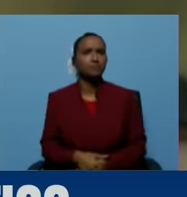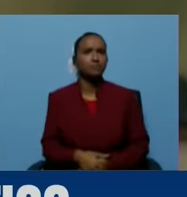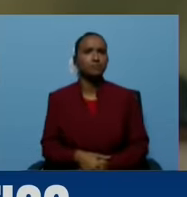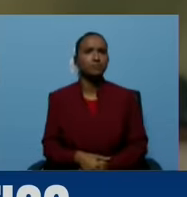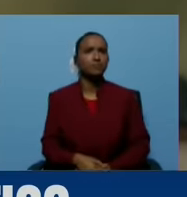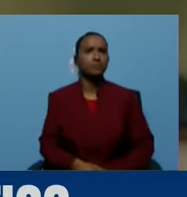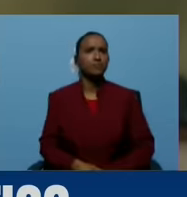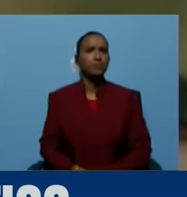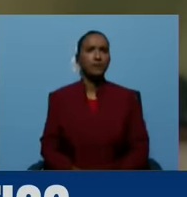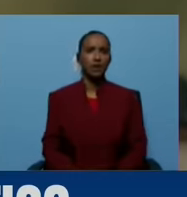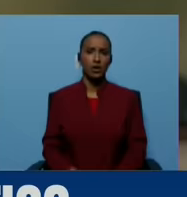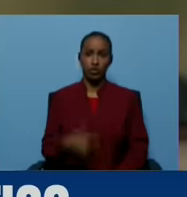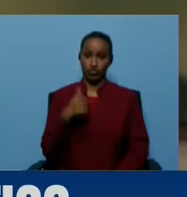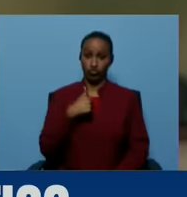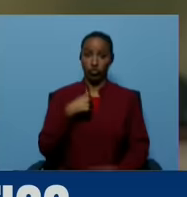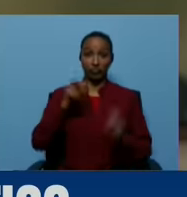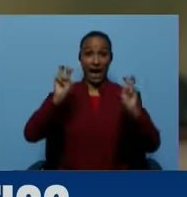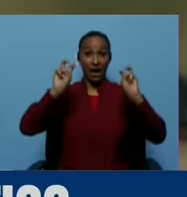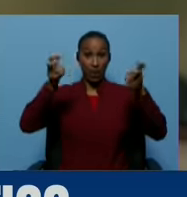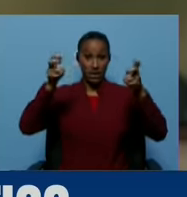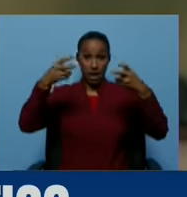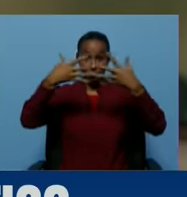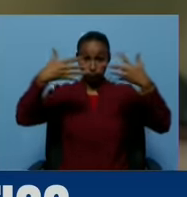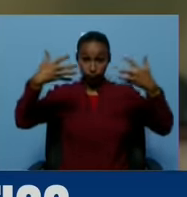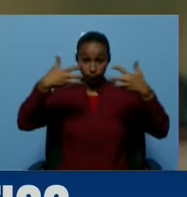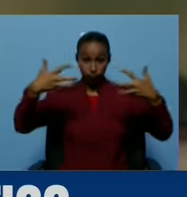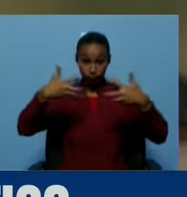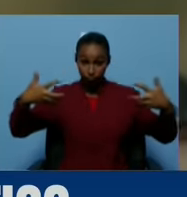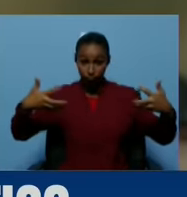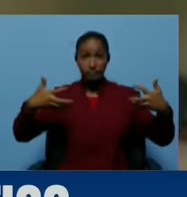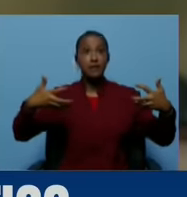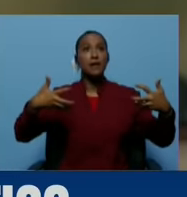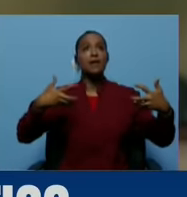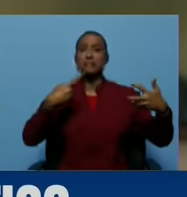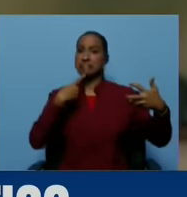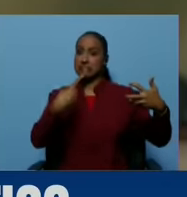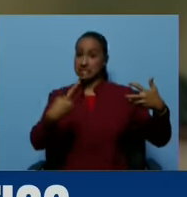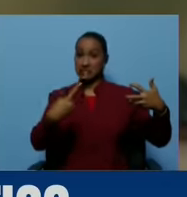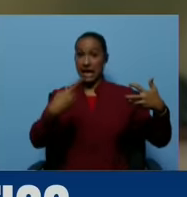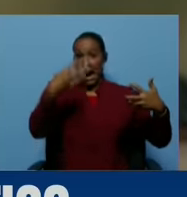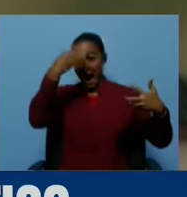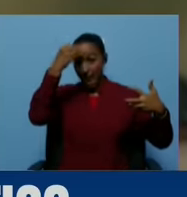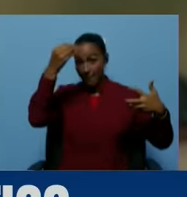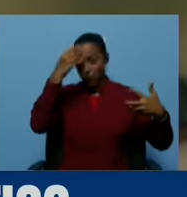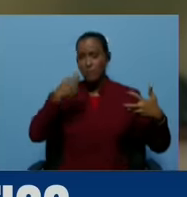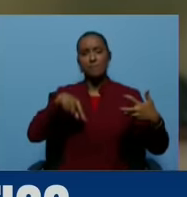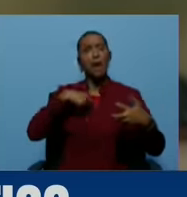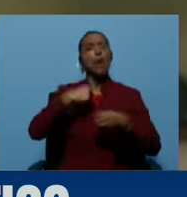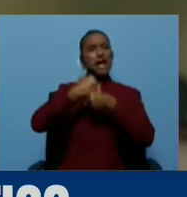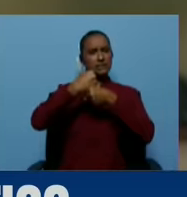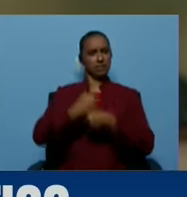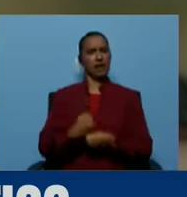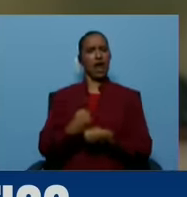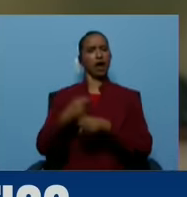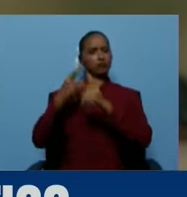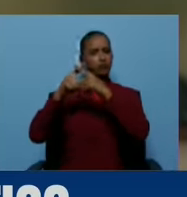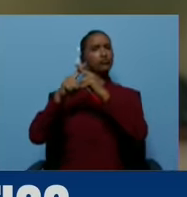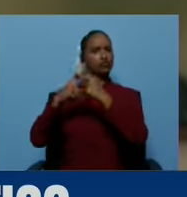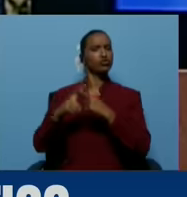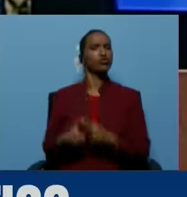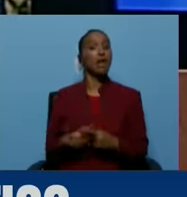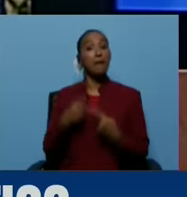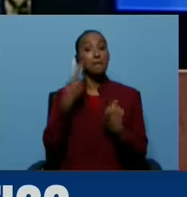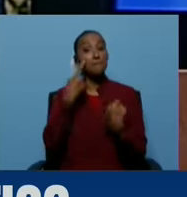Voy a citar, abro comillas. Vamos a esperar los resultados. Sin embargo, también